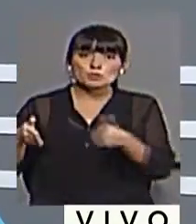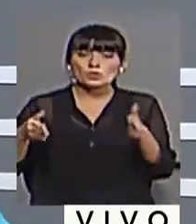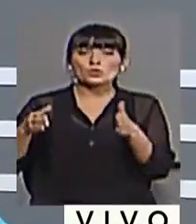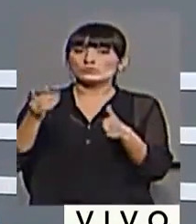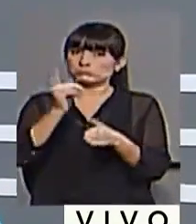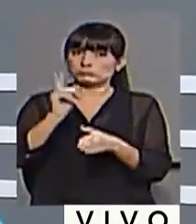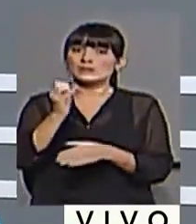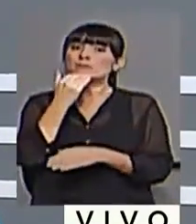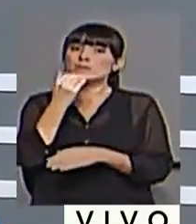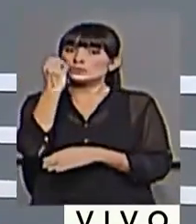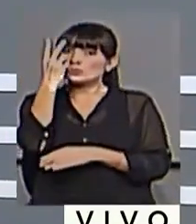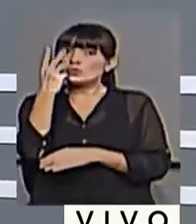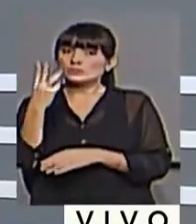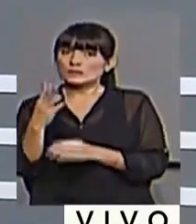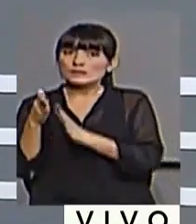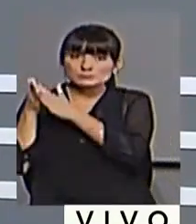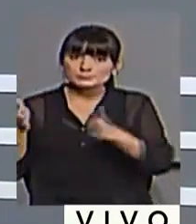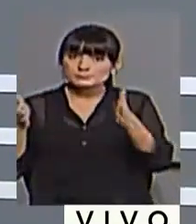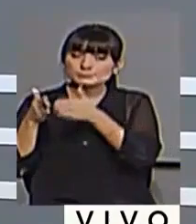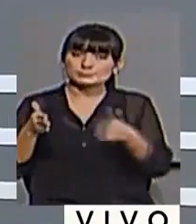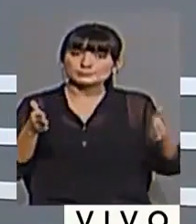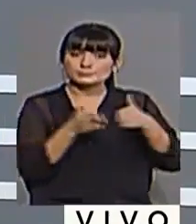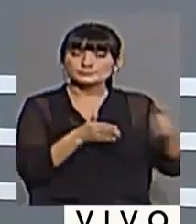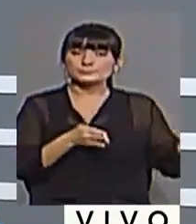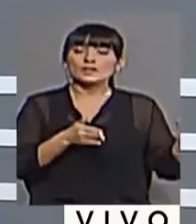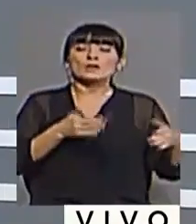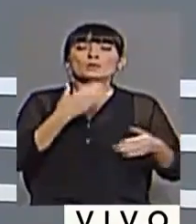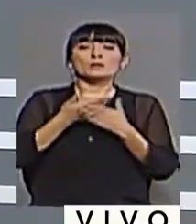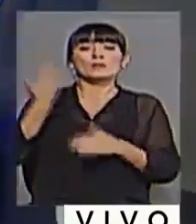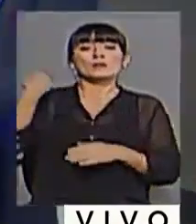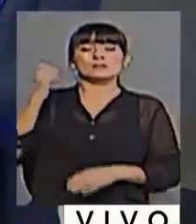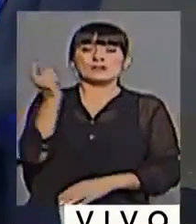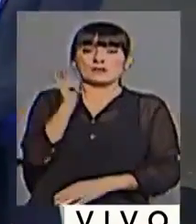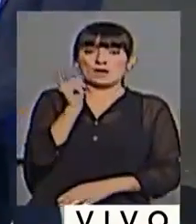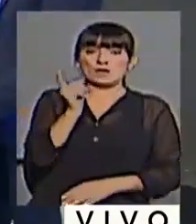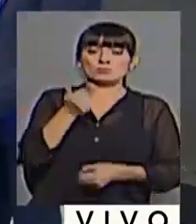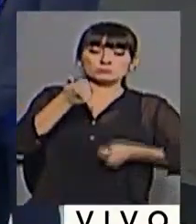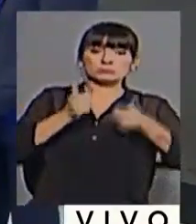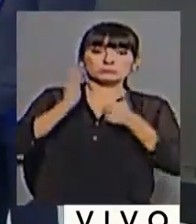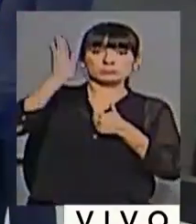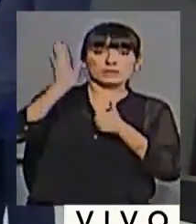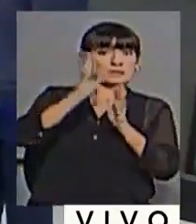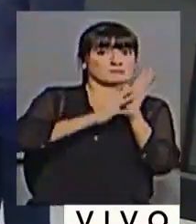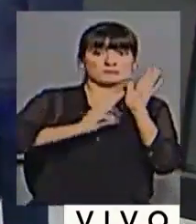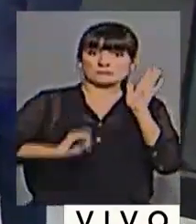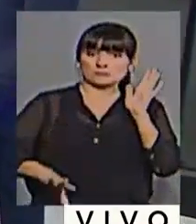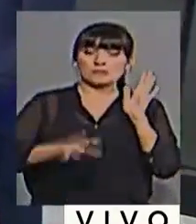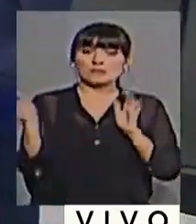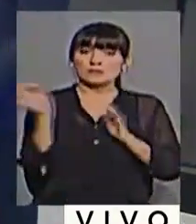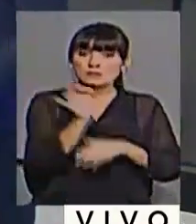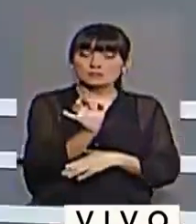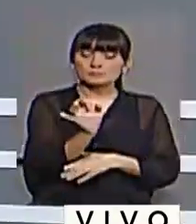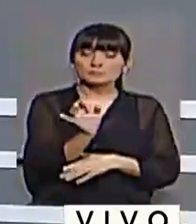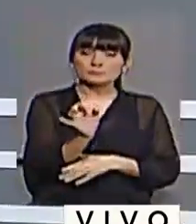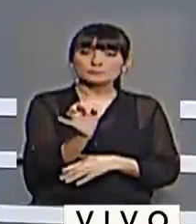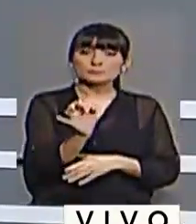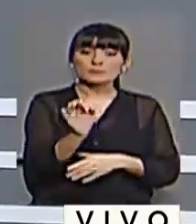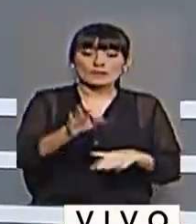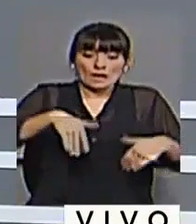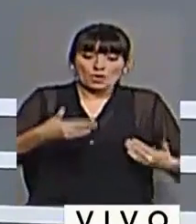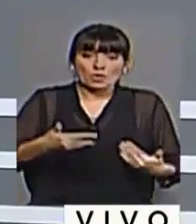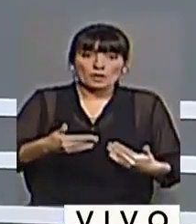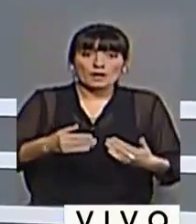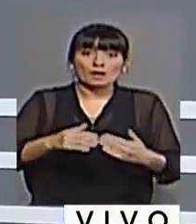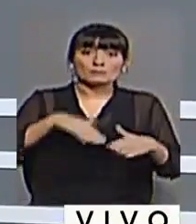presidente Lago, antes de bajar su candidatura, frente al abandono brutal que declaró de su propio sector, poco estético, dice, lo que viene aquí es una